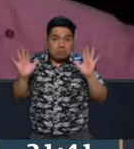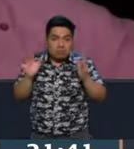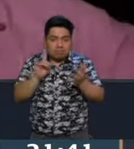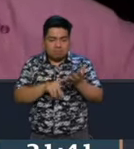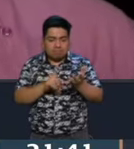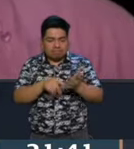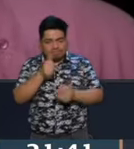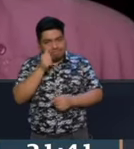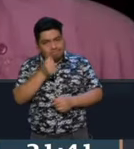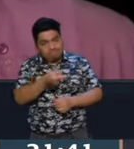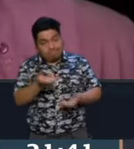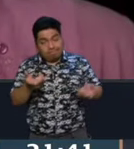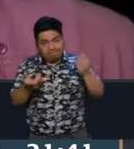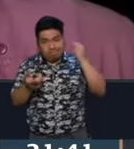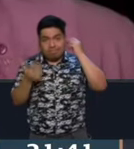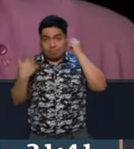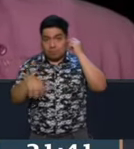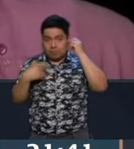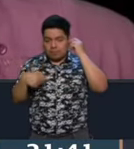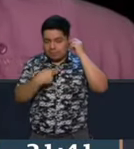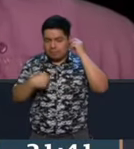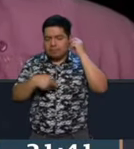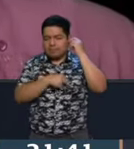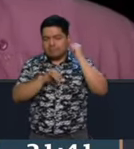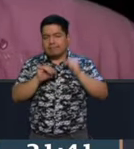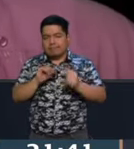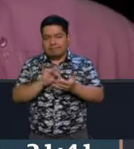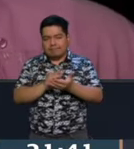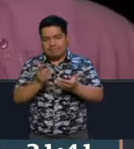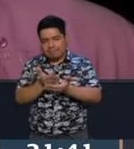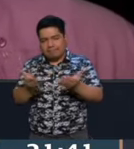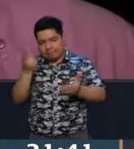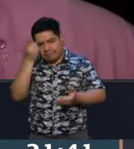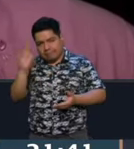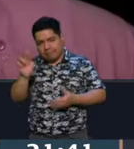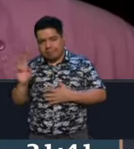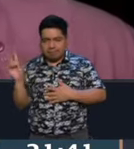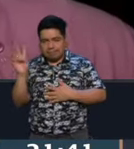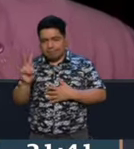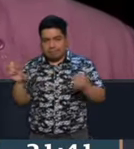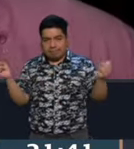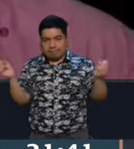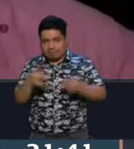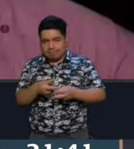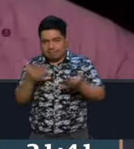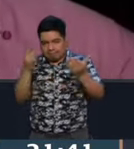estar pendiente de ello. Y sin duda lo estaremos, doctor. Le agradezco mucho por su tiempo. Nos vemos pronto. Al contrario. Gracias, fuerte abrazo.